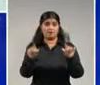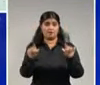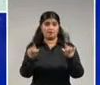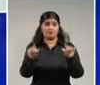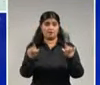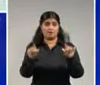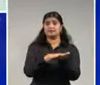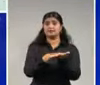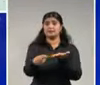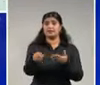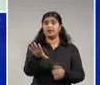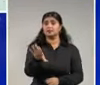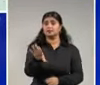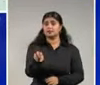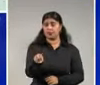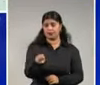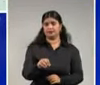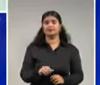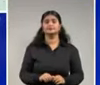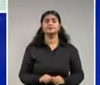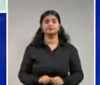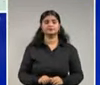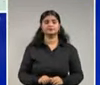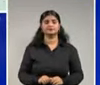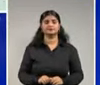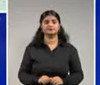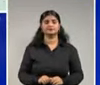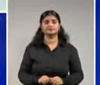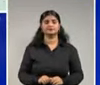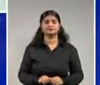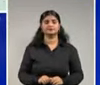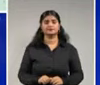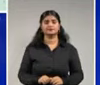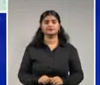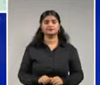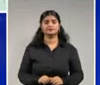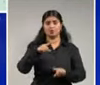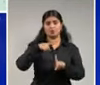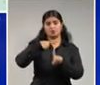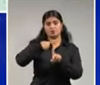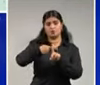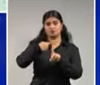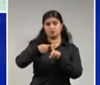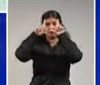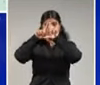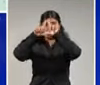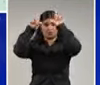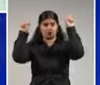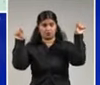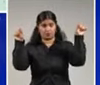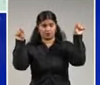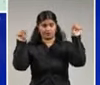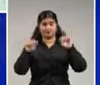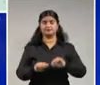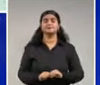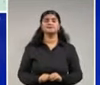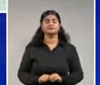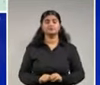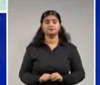tienen. En la semana 50, 401 casos, como ya había dicho, contra 506 en la